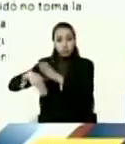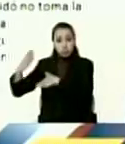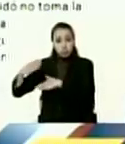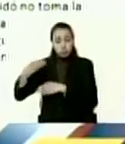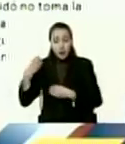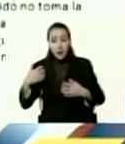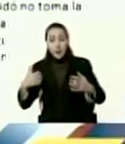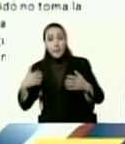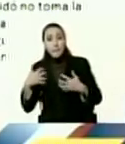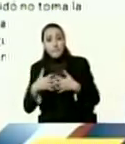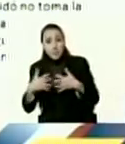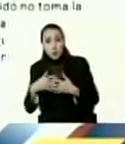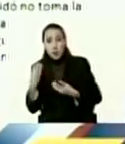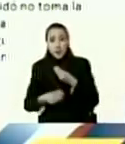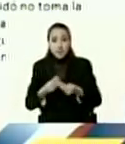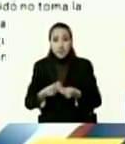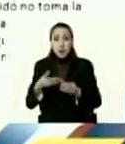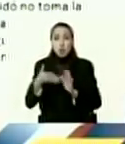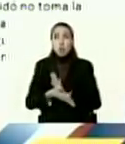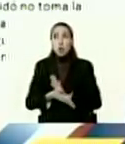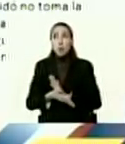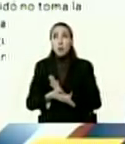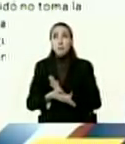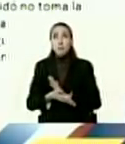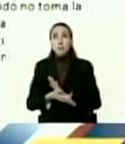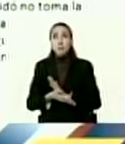significó el interinato